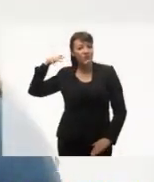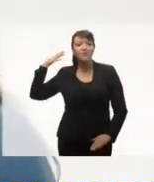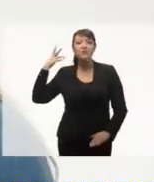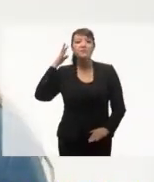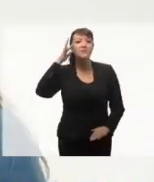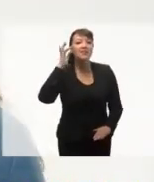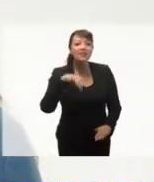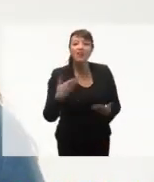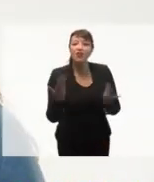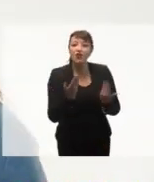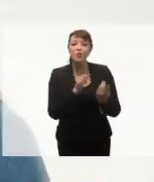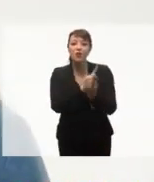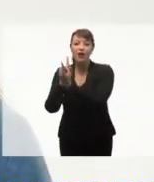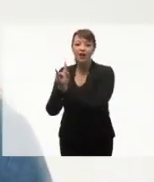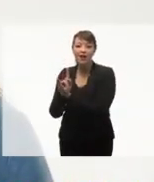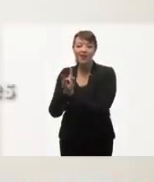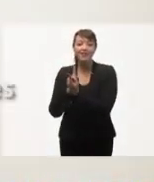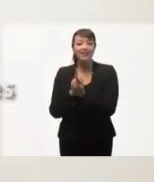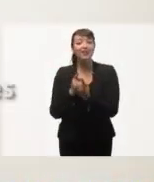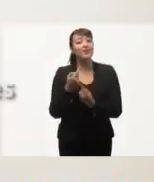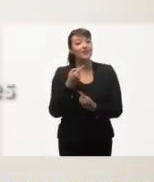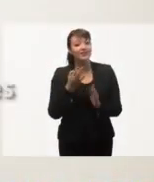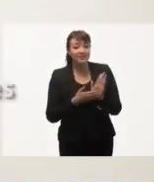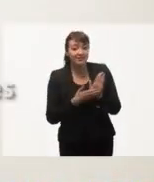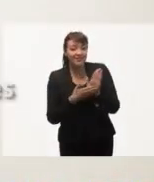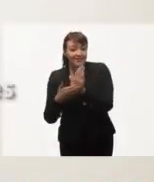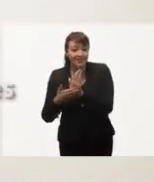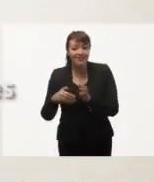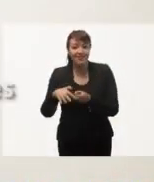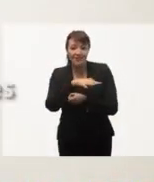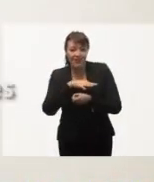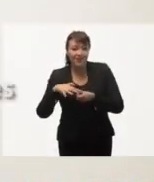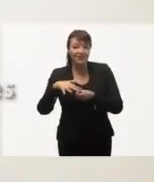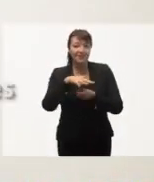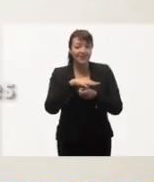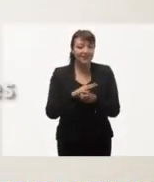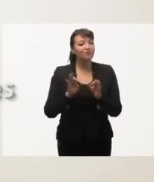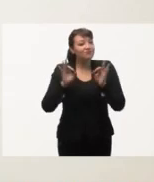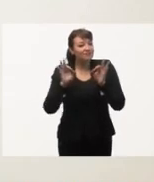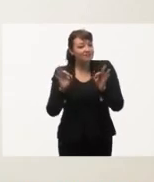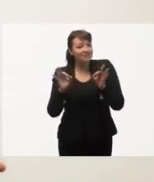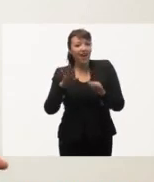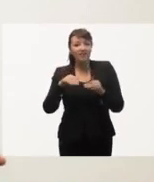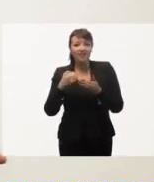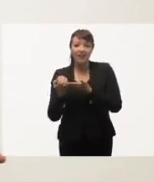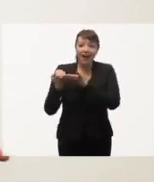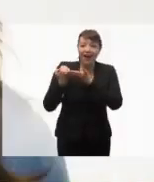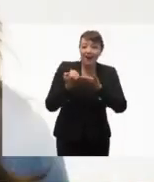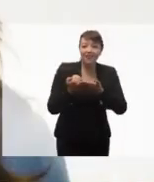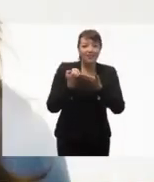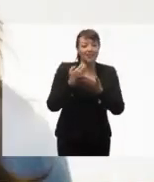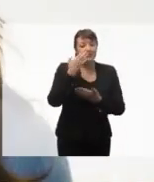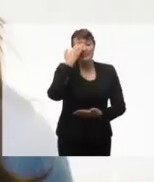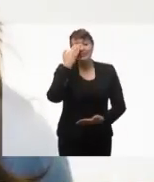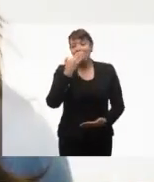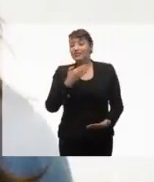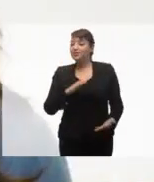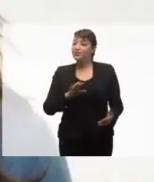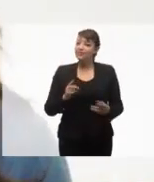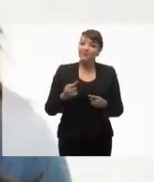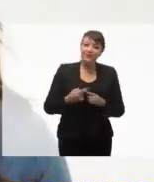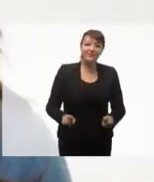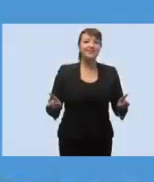para saber cómo tratarlos y cómo no quiero mostrarte algunas situaciones típicas donde muchas veces por intentar ayudar hacemos